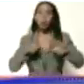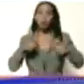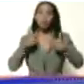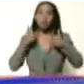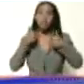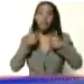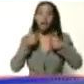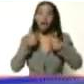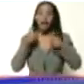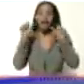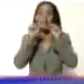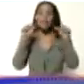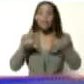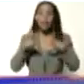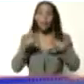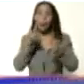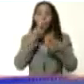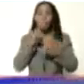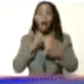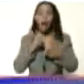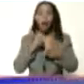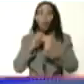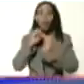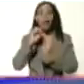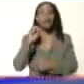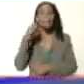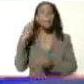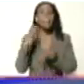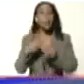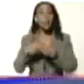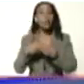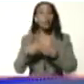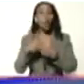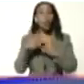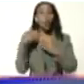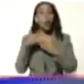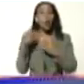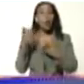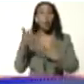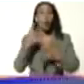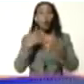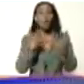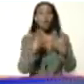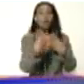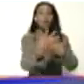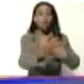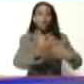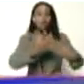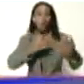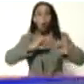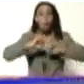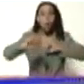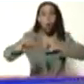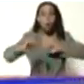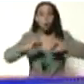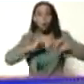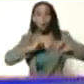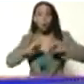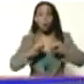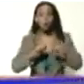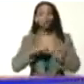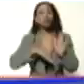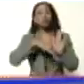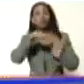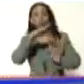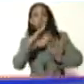del mundo que utiliza los petrodólares comenzó a tener flujo y movimiento luego a